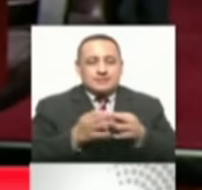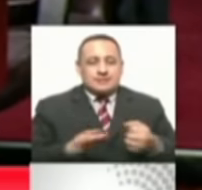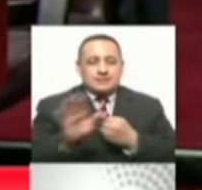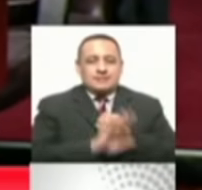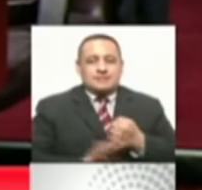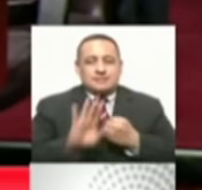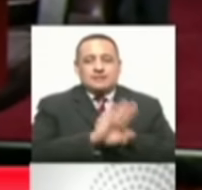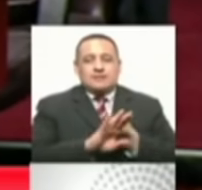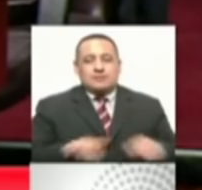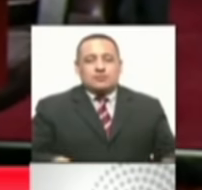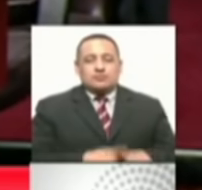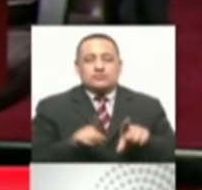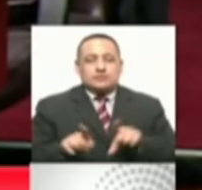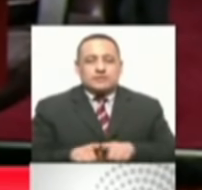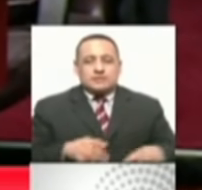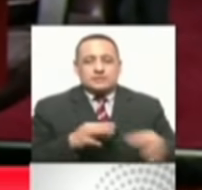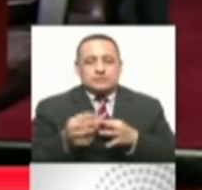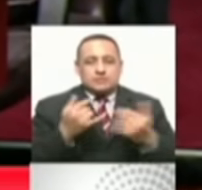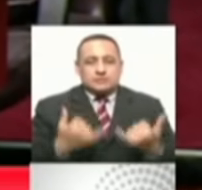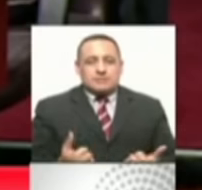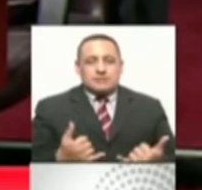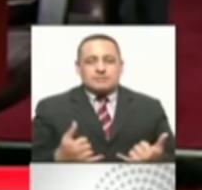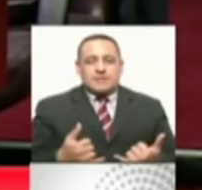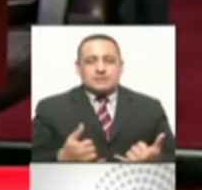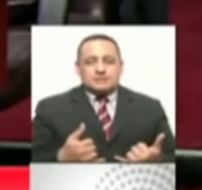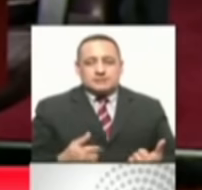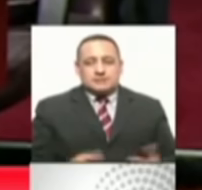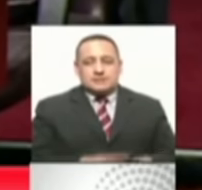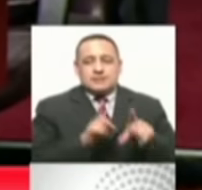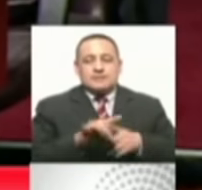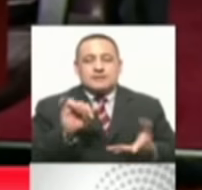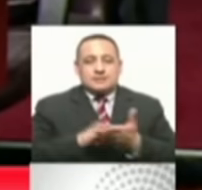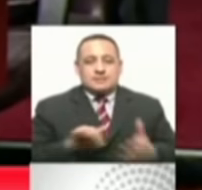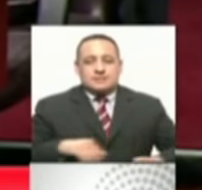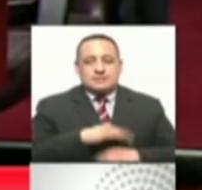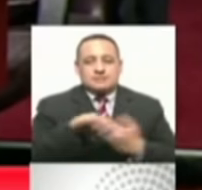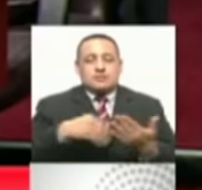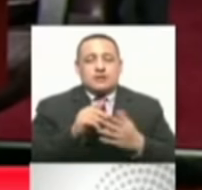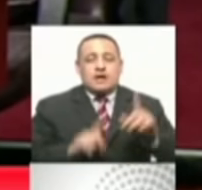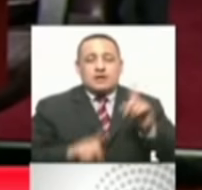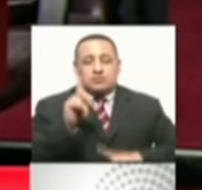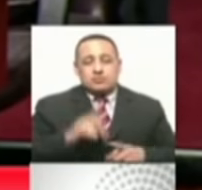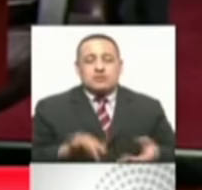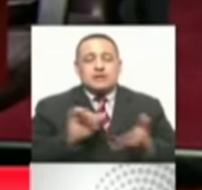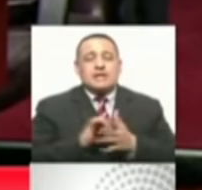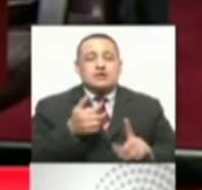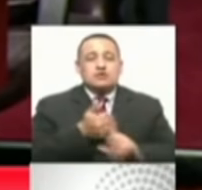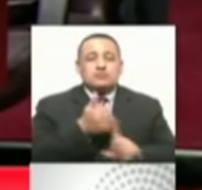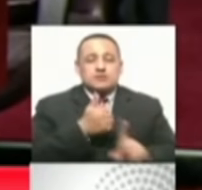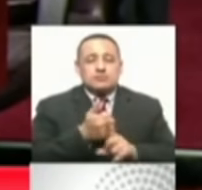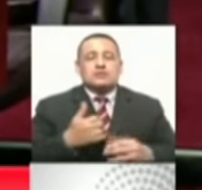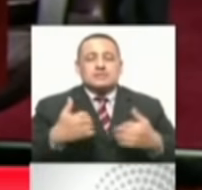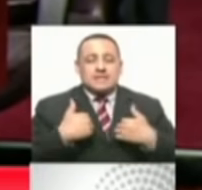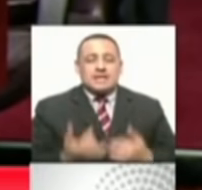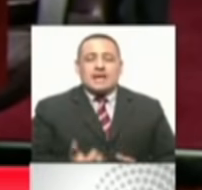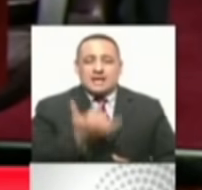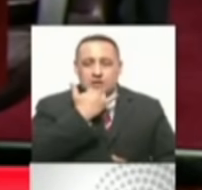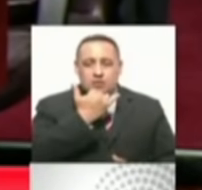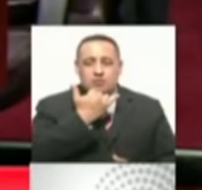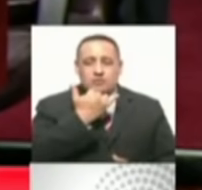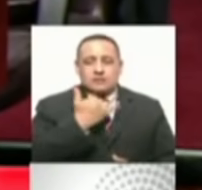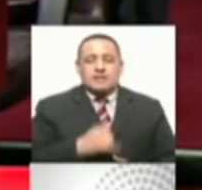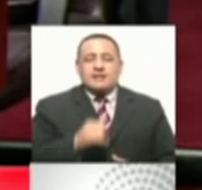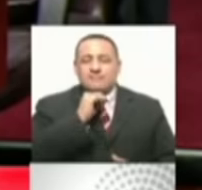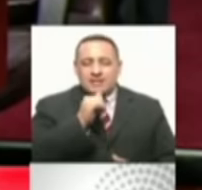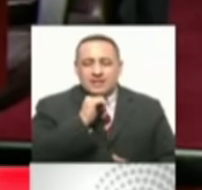necesitan solo 33. ¿El señor Bellido va a cumplir lo que dijo en la víspera de hacer cuestión de